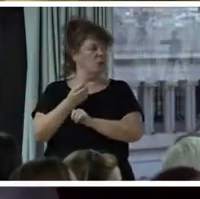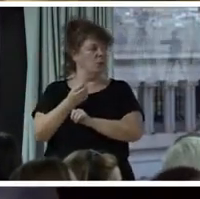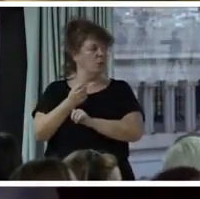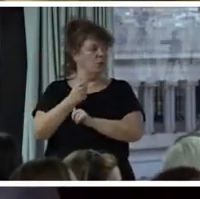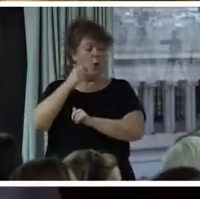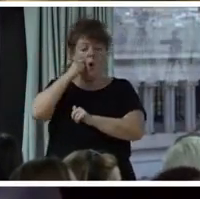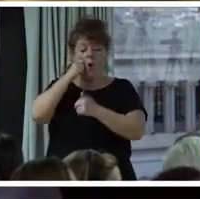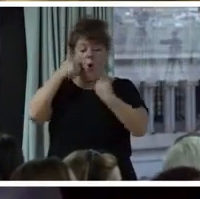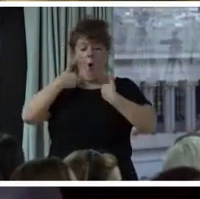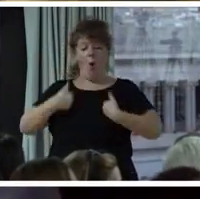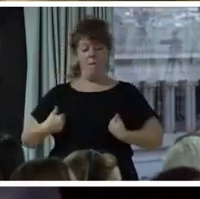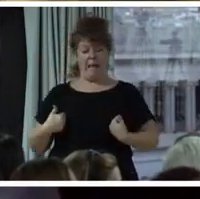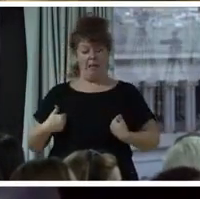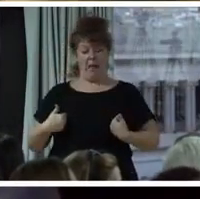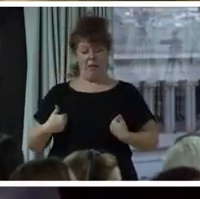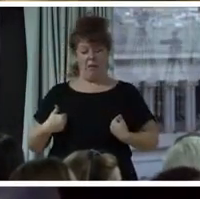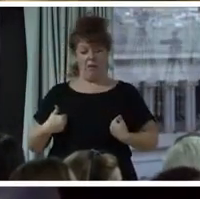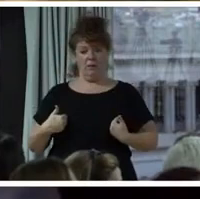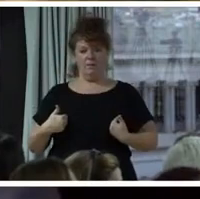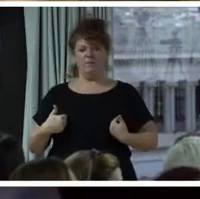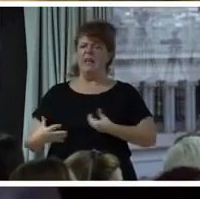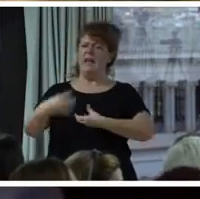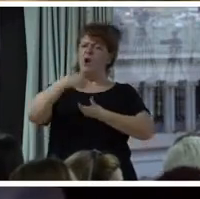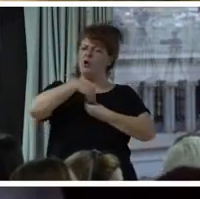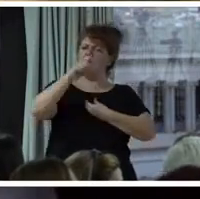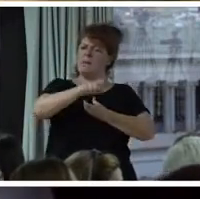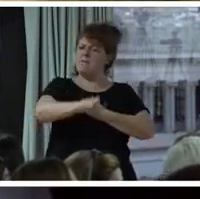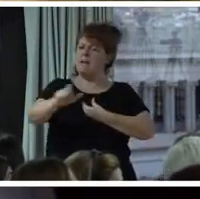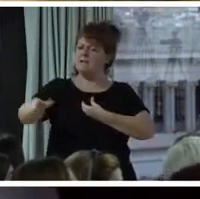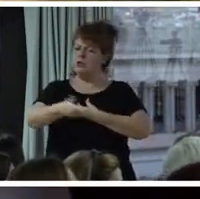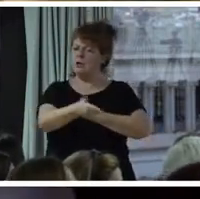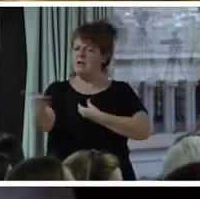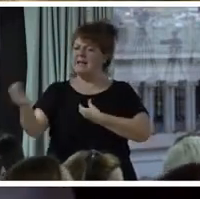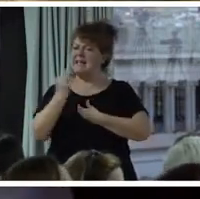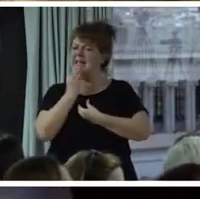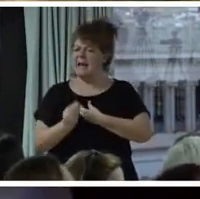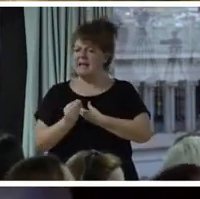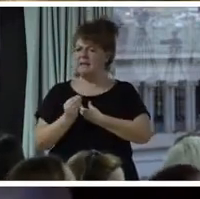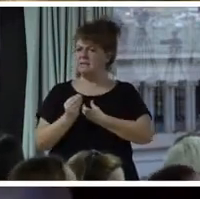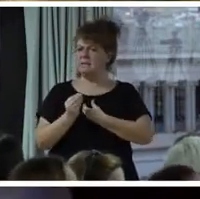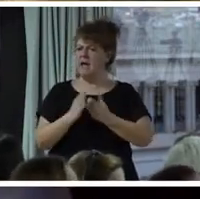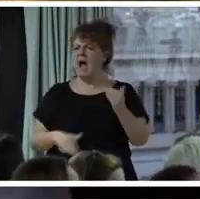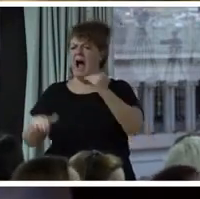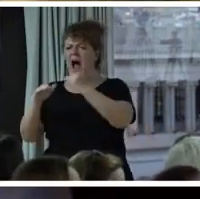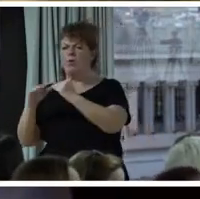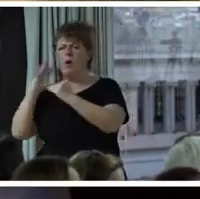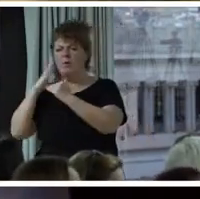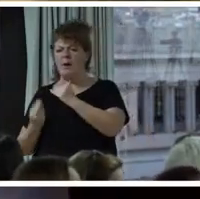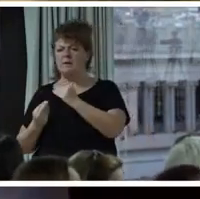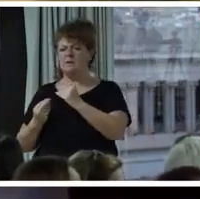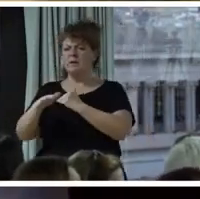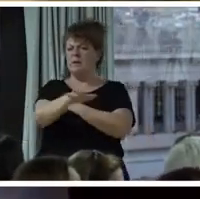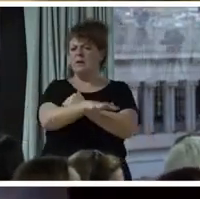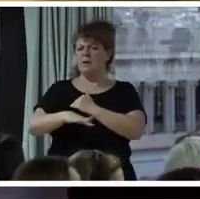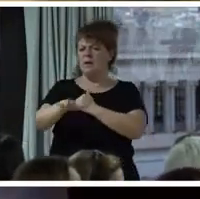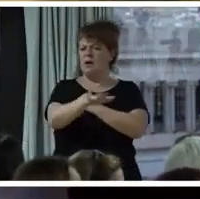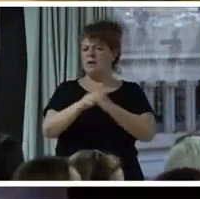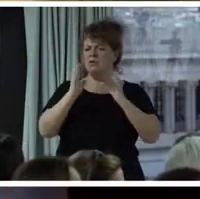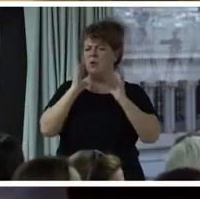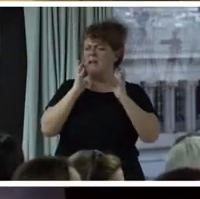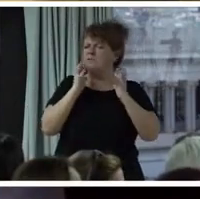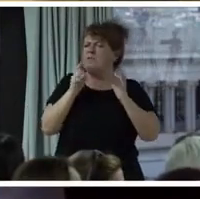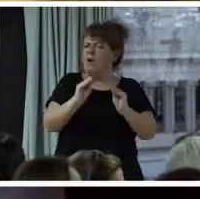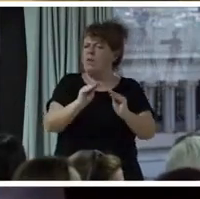Yo incluyo también a los israelí igual que los palestinos son parte de un esfuerzo colonial